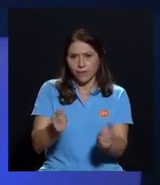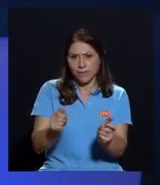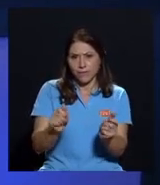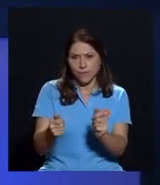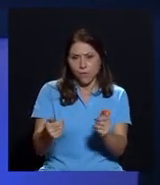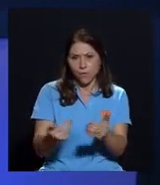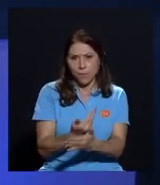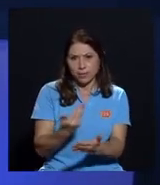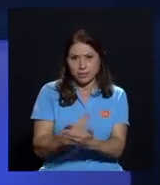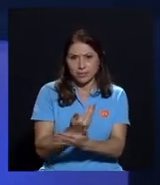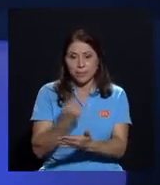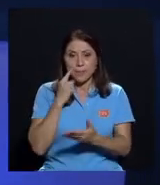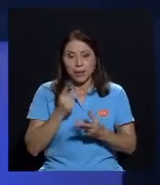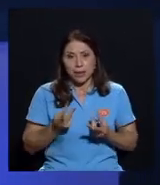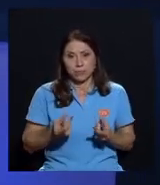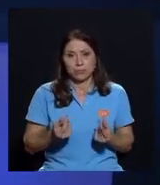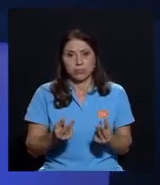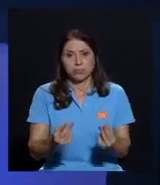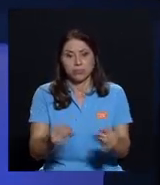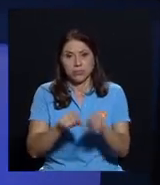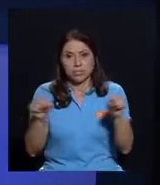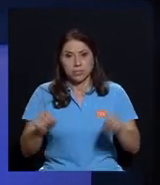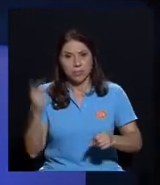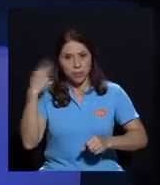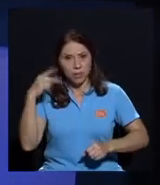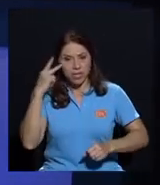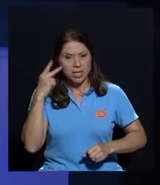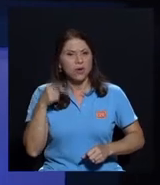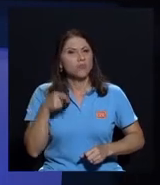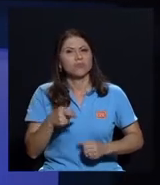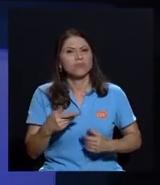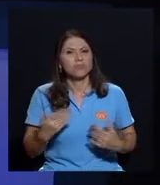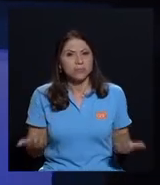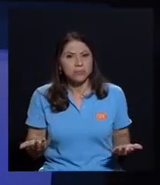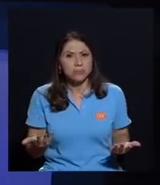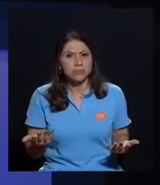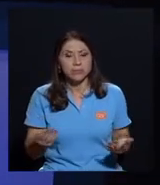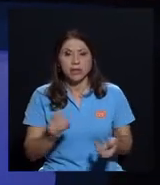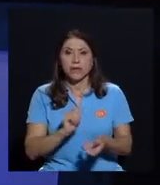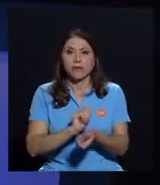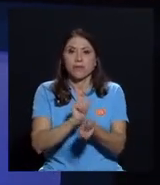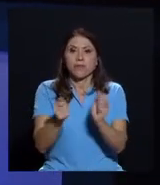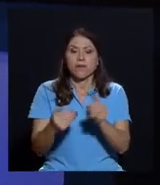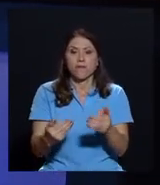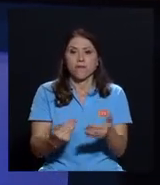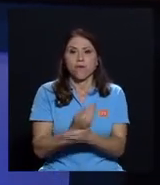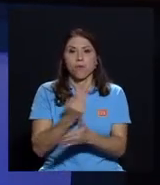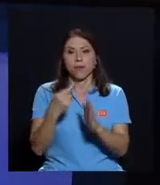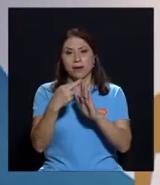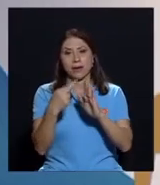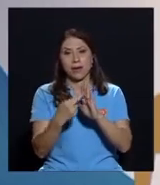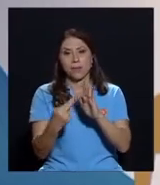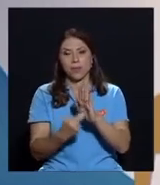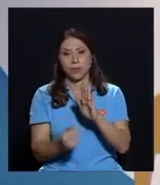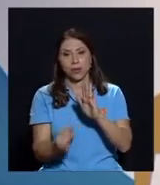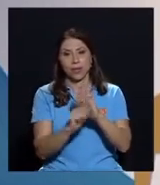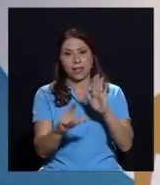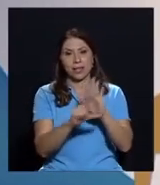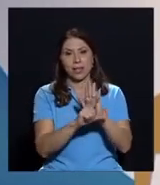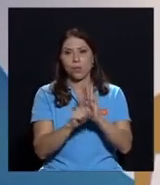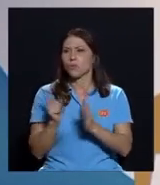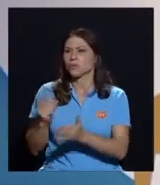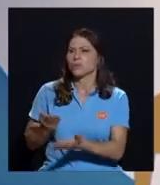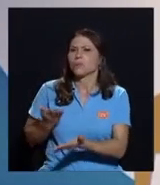hacerse para agilizar nuestro sistema político van en el orden de la reforma al reglamento legislativo que propone ahí